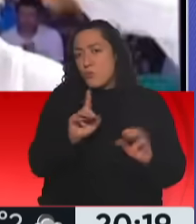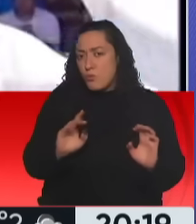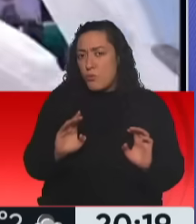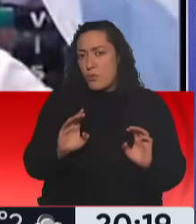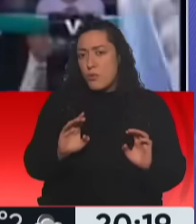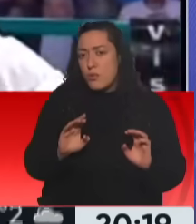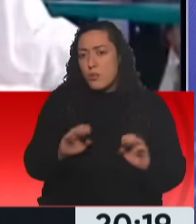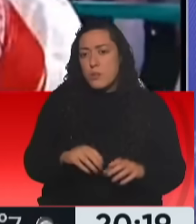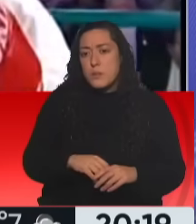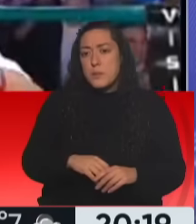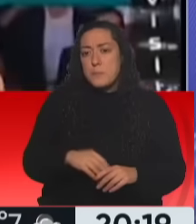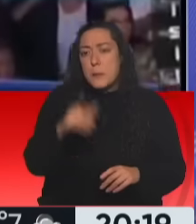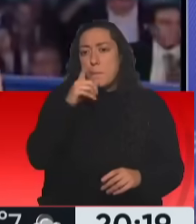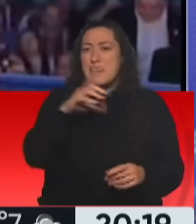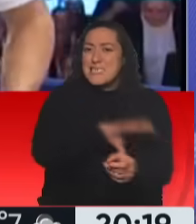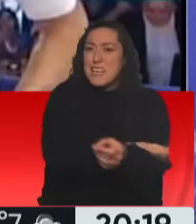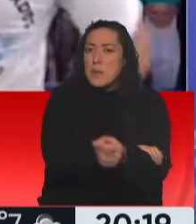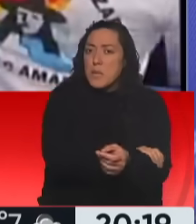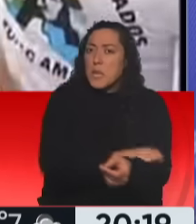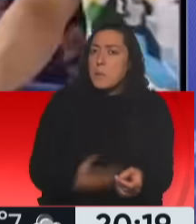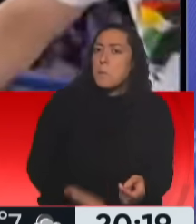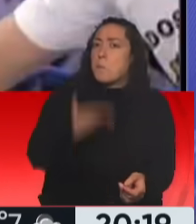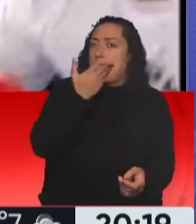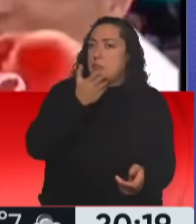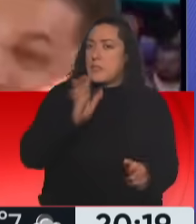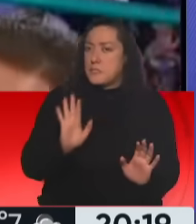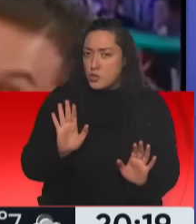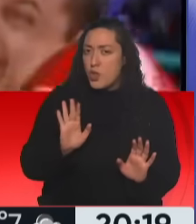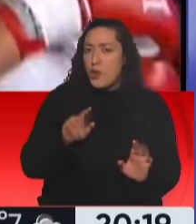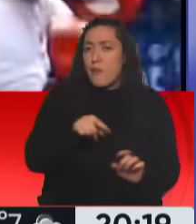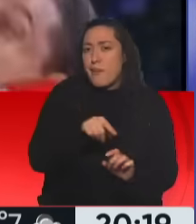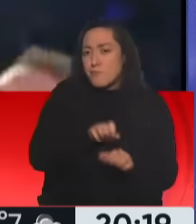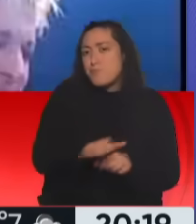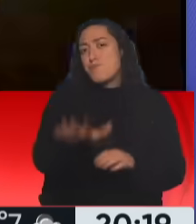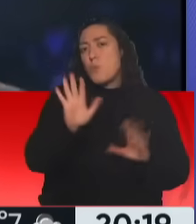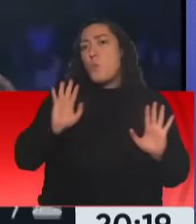durante probablemente una hipertensión arterial que puede haber influido